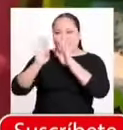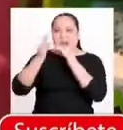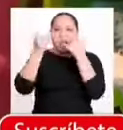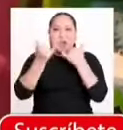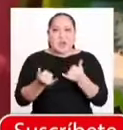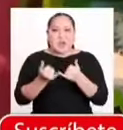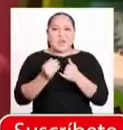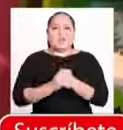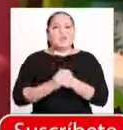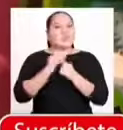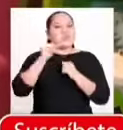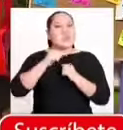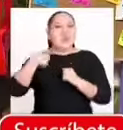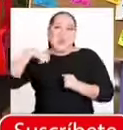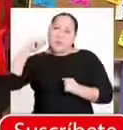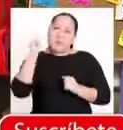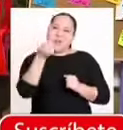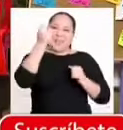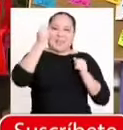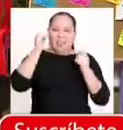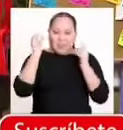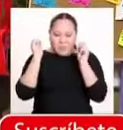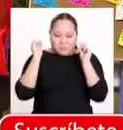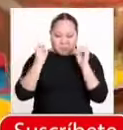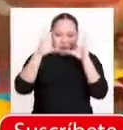hoy he amanecido mágica. ¡Pling!